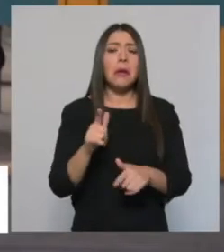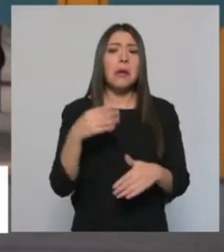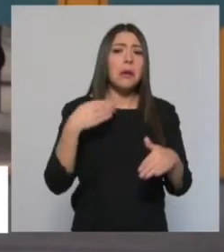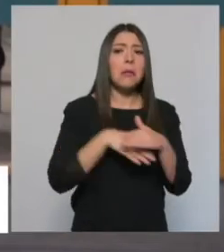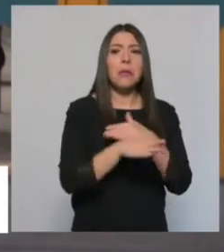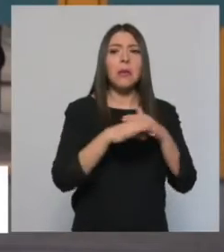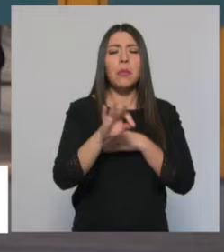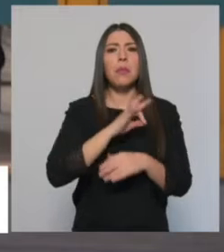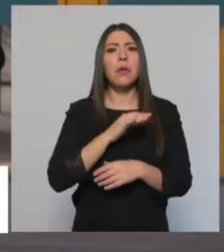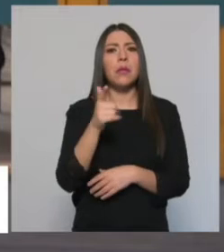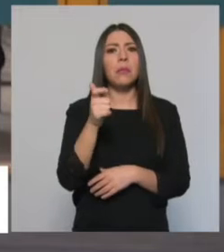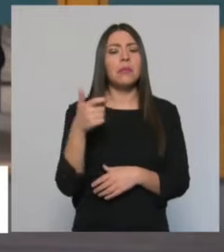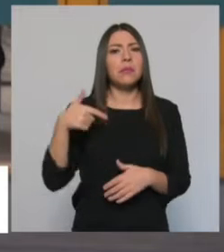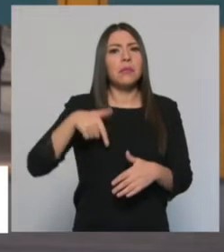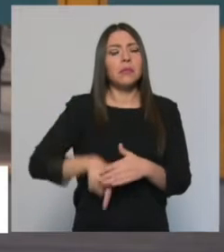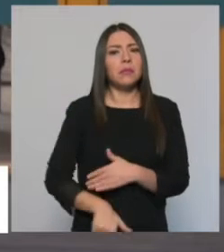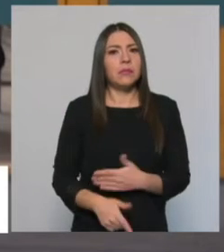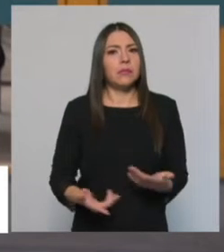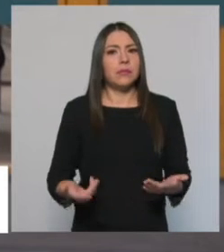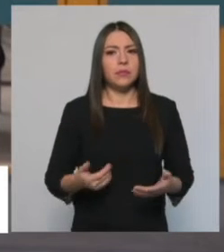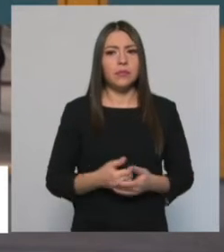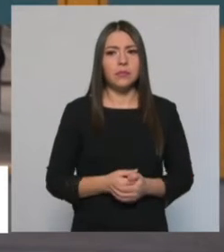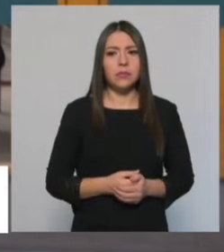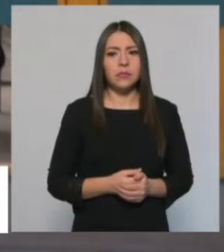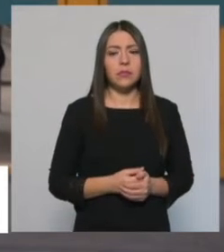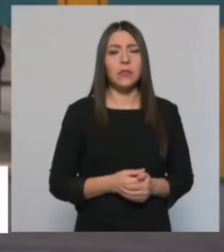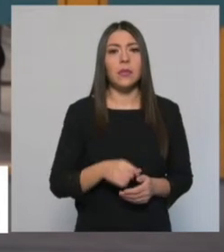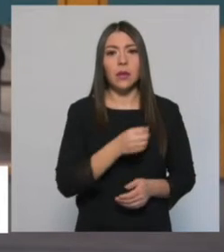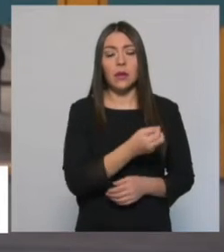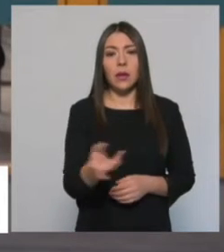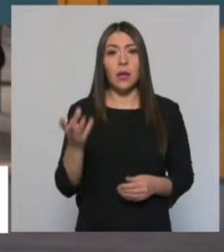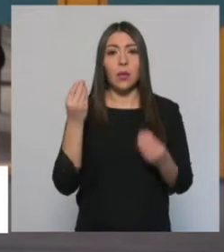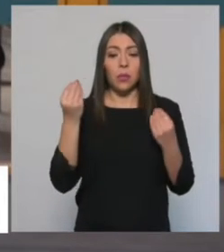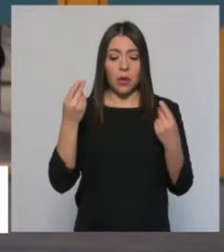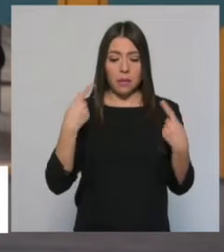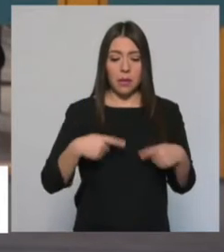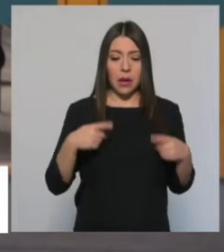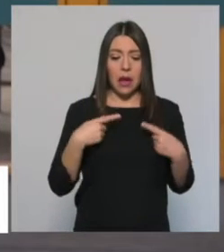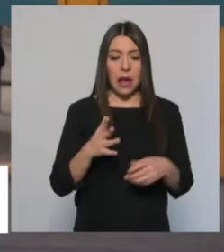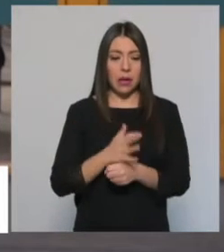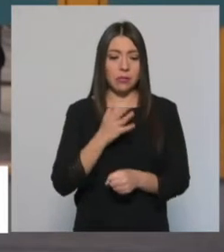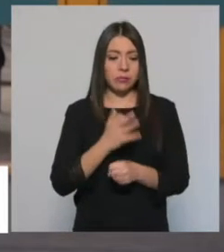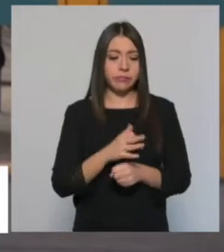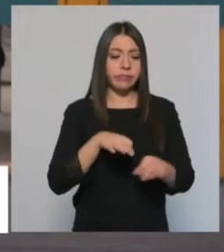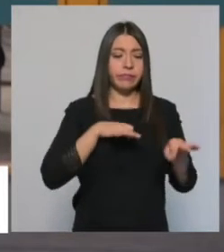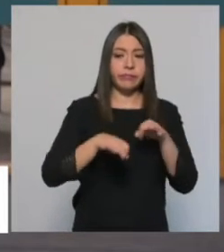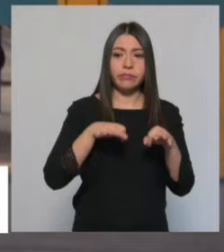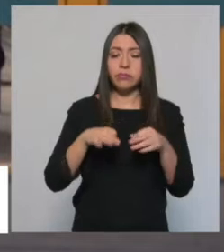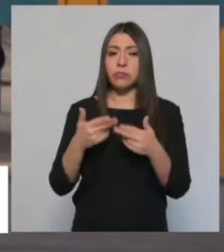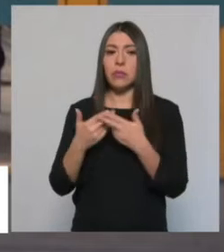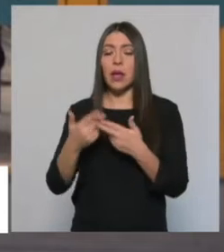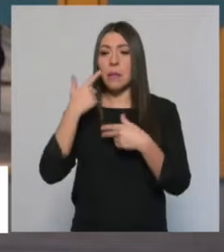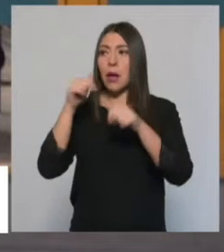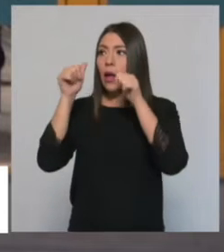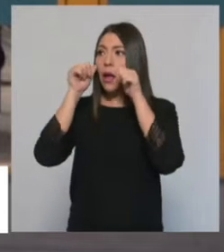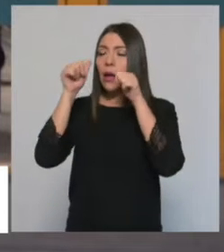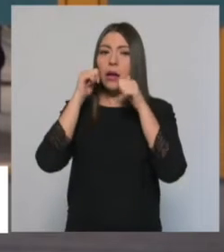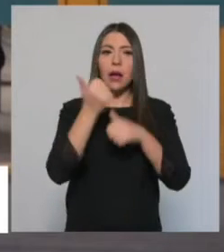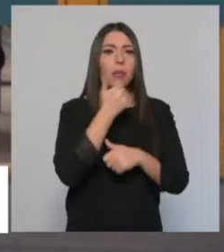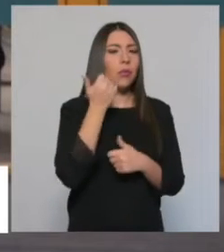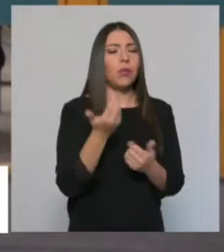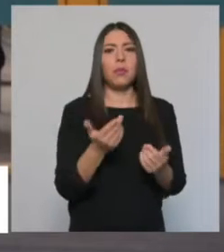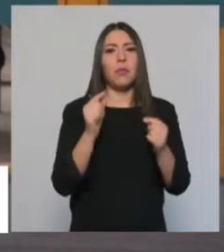tenemos la gente suficiente, los trabajadores suficientes para que puedan estar a cargo de tantos alumnos, ¿no? O sea,